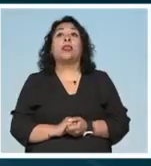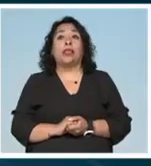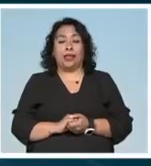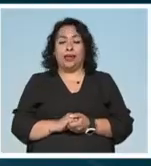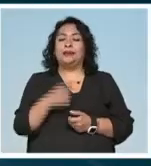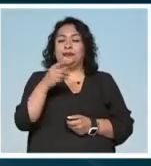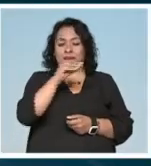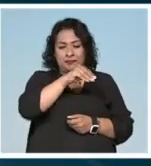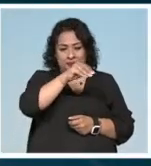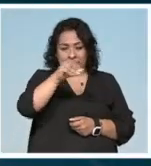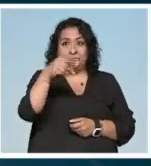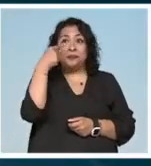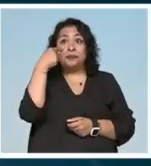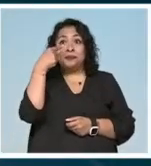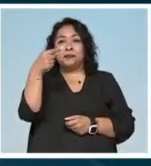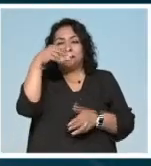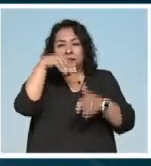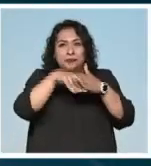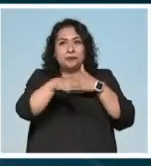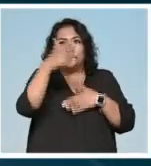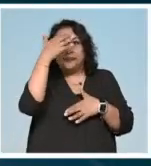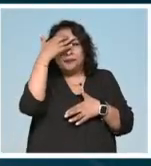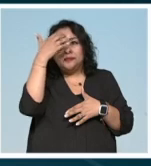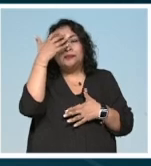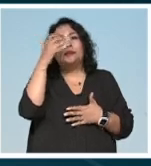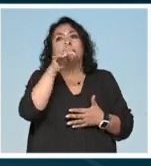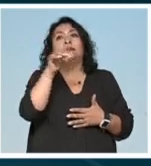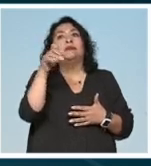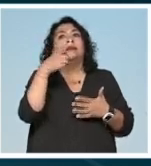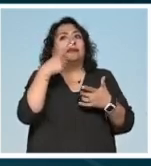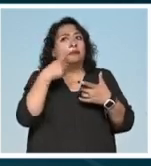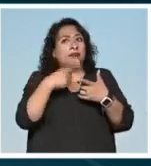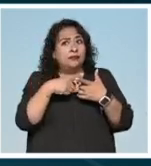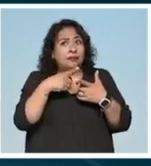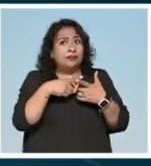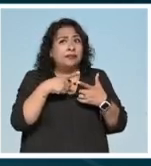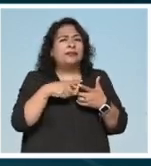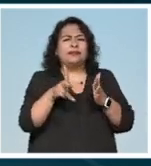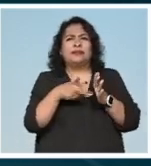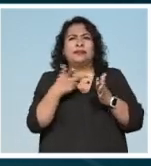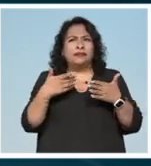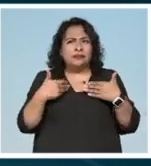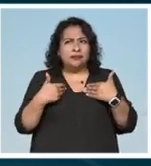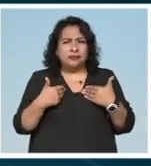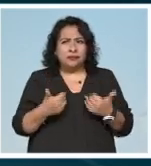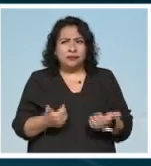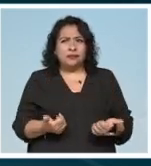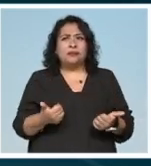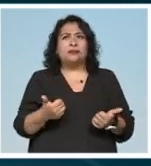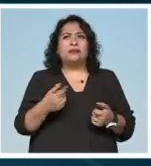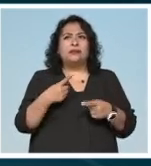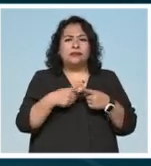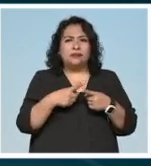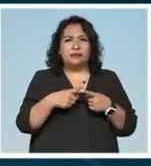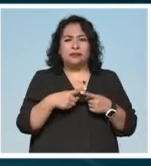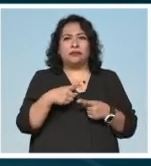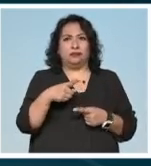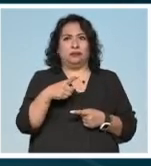Este itinerario nos invita a sumergirnos en los entresijos y las reinterpretaciones